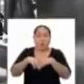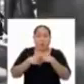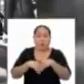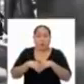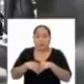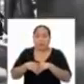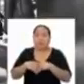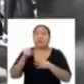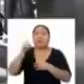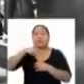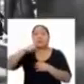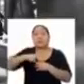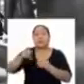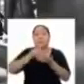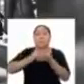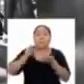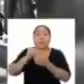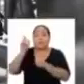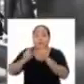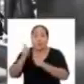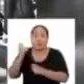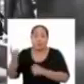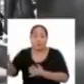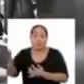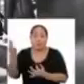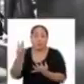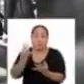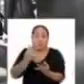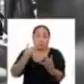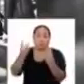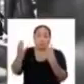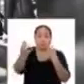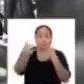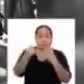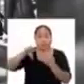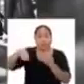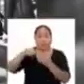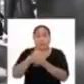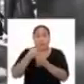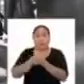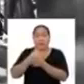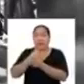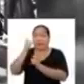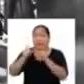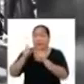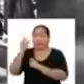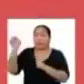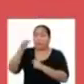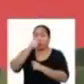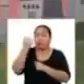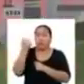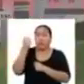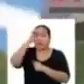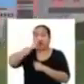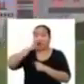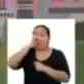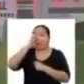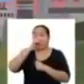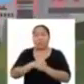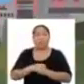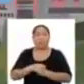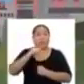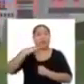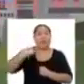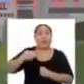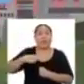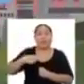obra. Por esta razón, llegaron migrantes europeos que reforzaron el mercado. A la Argentina